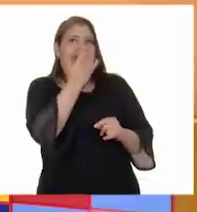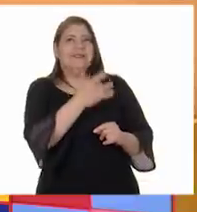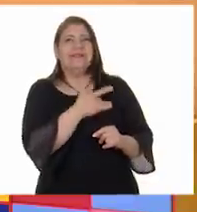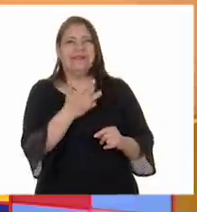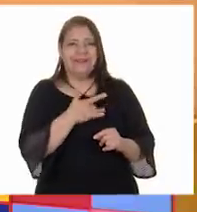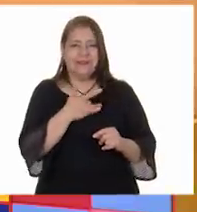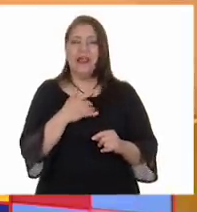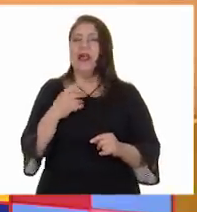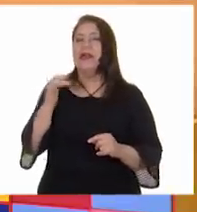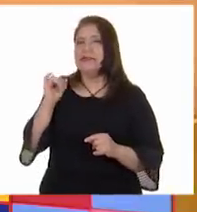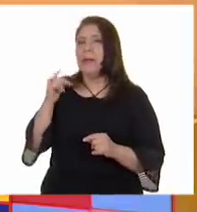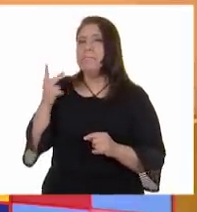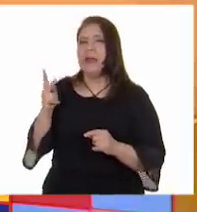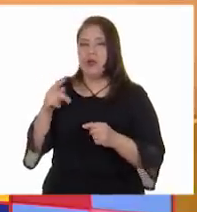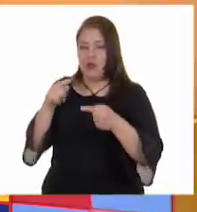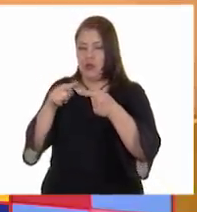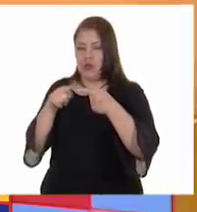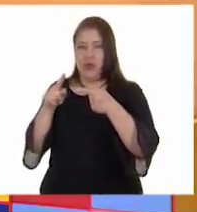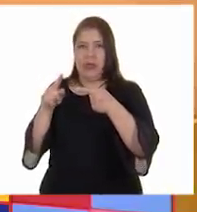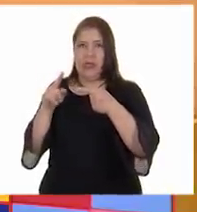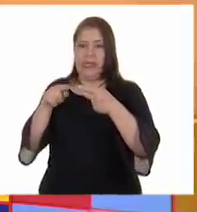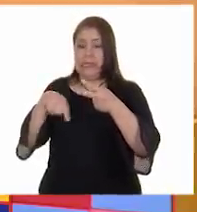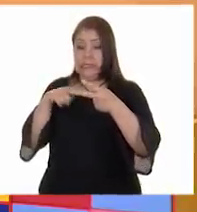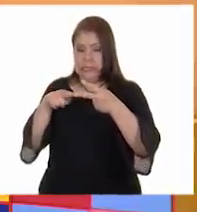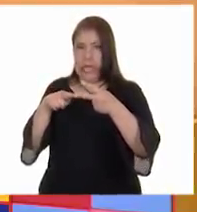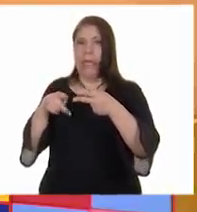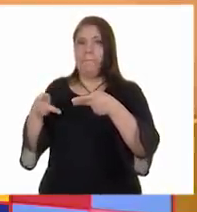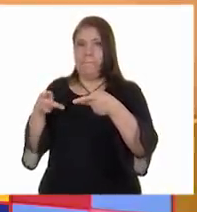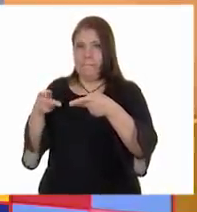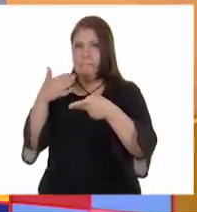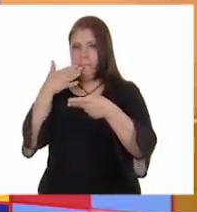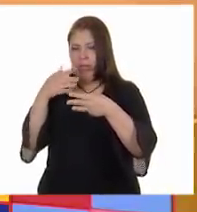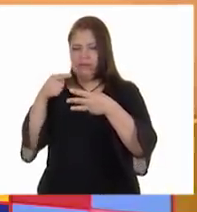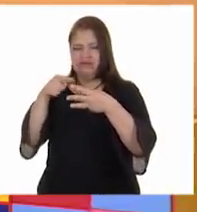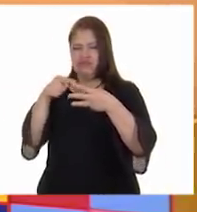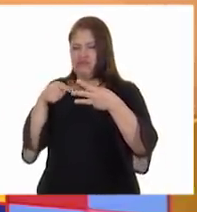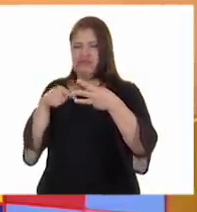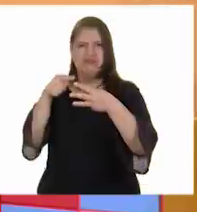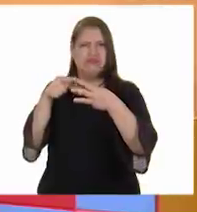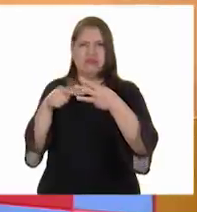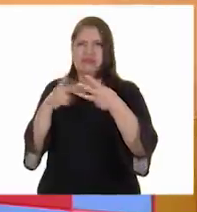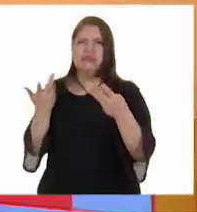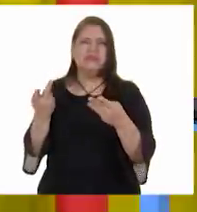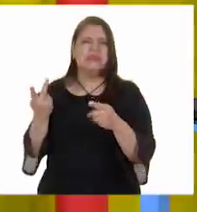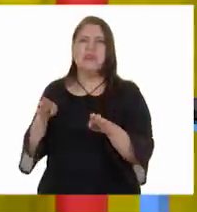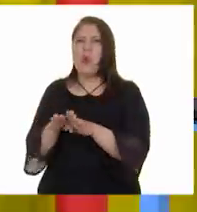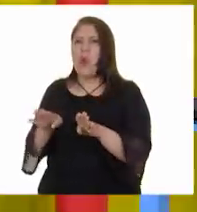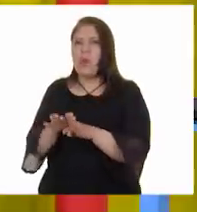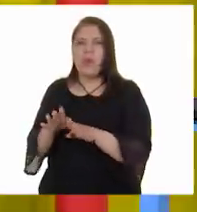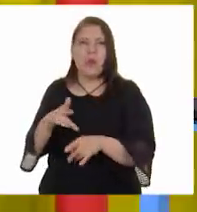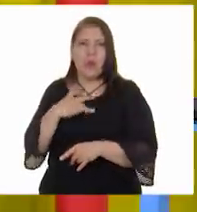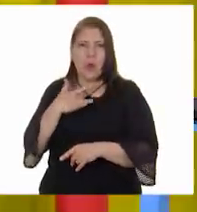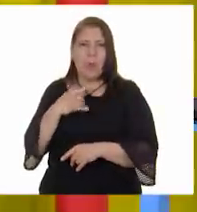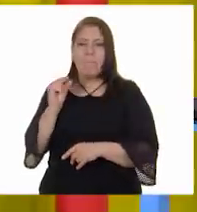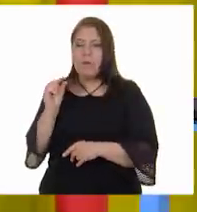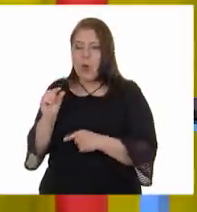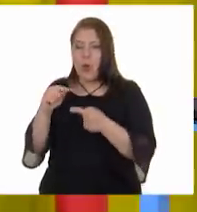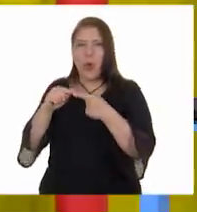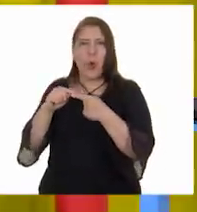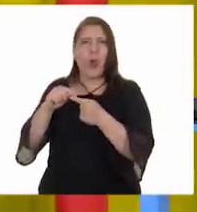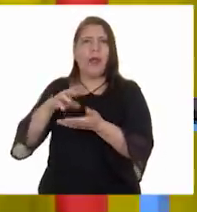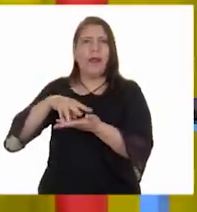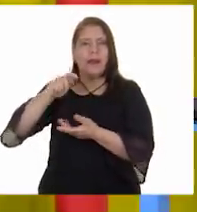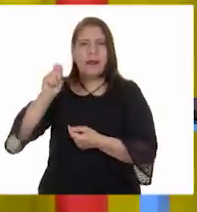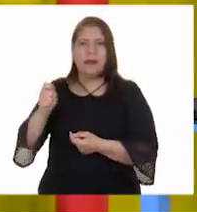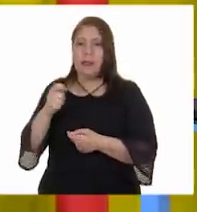en comparación de la mezcla 2, que sabemos que es el que está bien preparado, ¿cómo se ve el de la mezcla 1, en el que ocupamos poca harina? El primero se